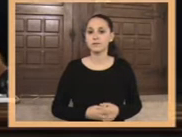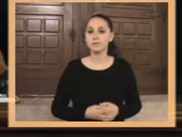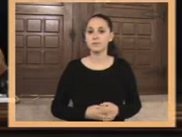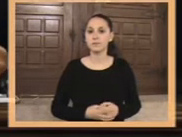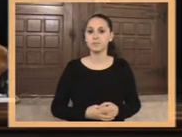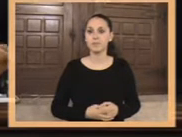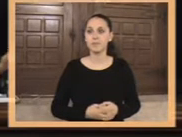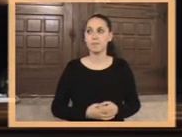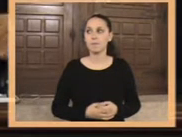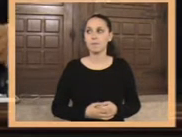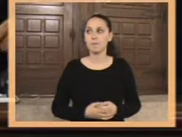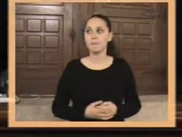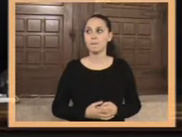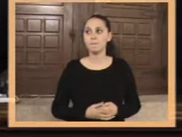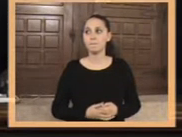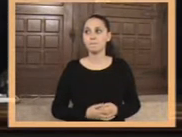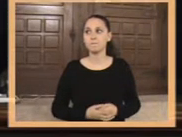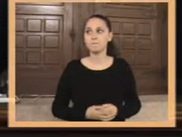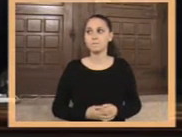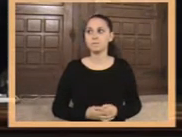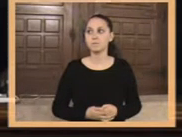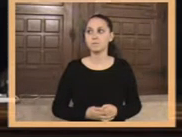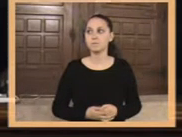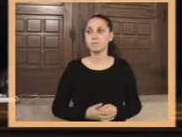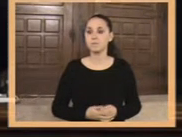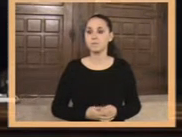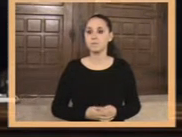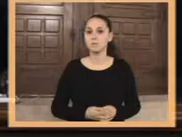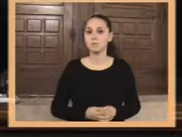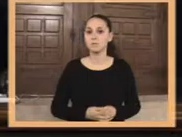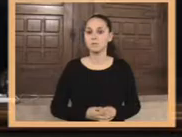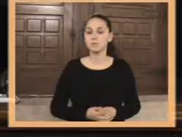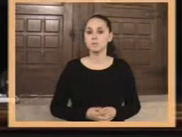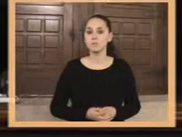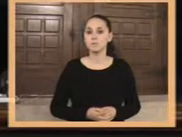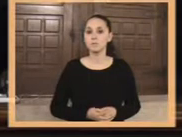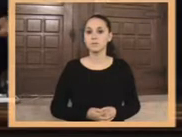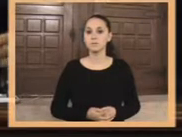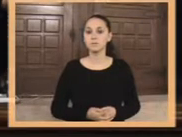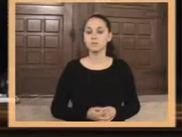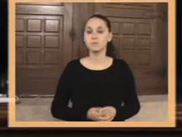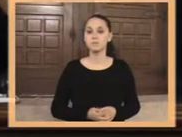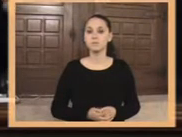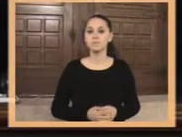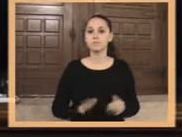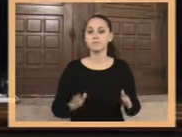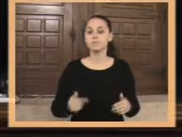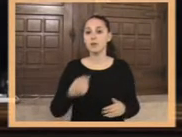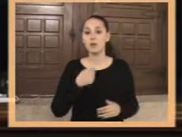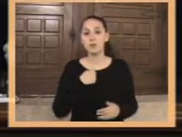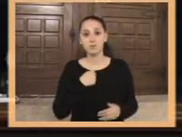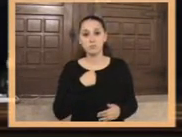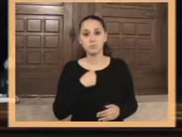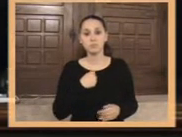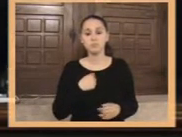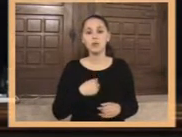las inversiones en la ciudad, porque su alcalde es el portavoz del Partido Popular en Extremadura. Diría muy poco, pero como considero muy por encima al